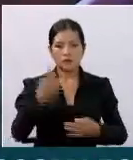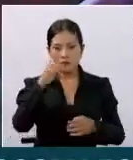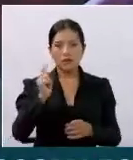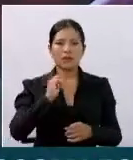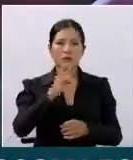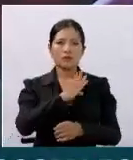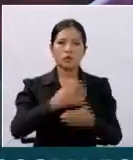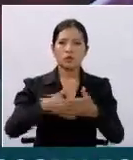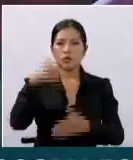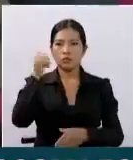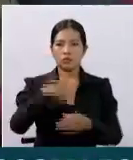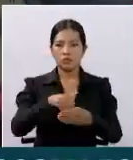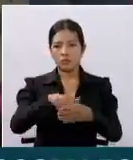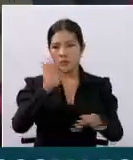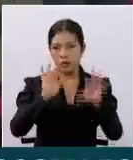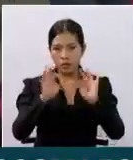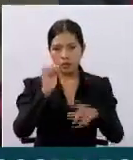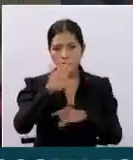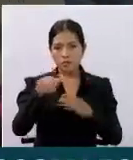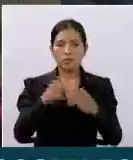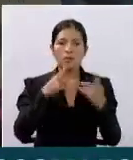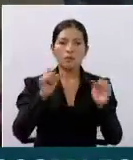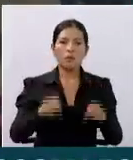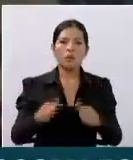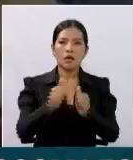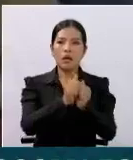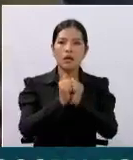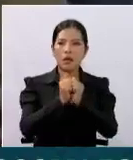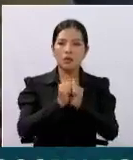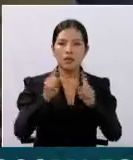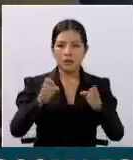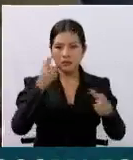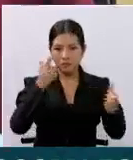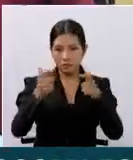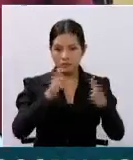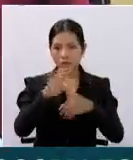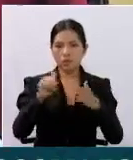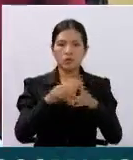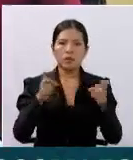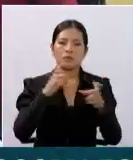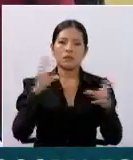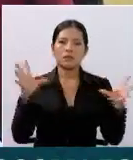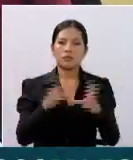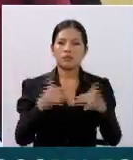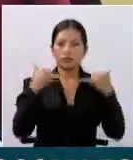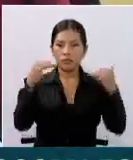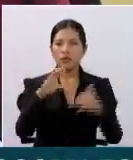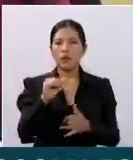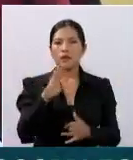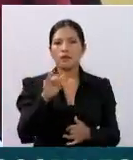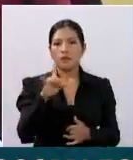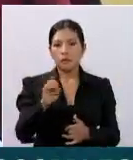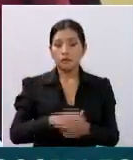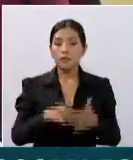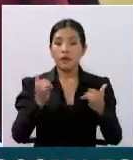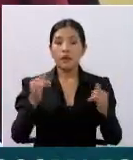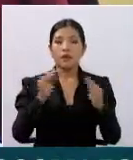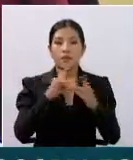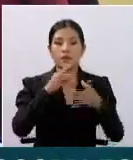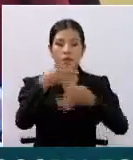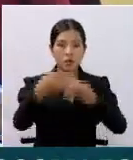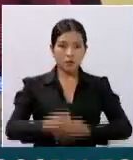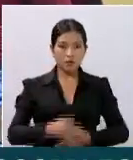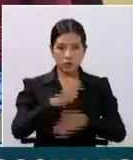Supremo Electoral para que acompañe y supervise el Cabildo. Hemos oficializado ante el